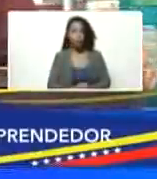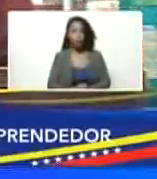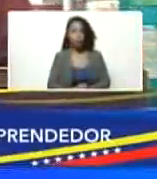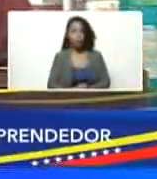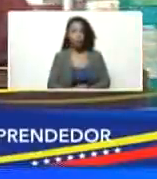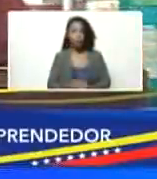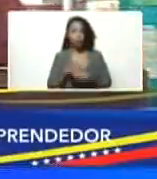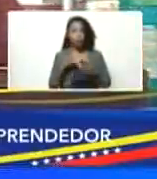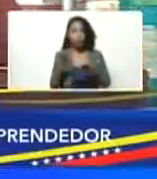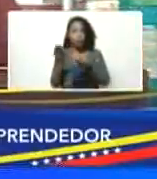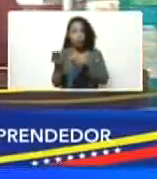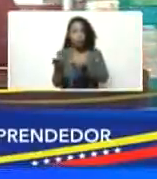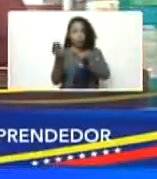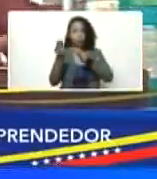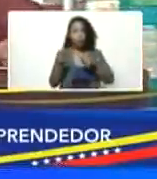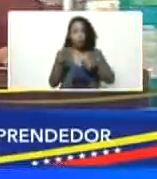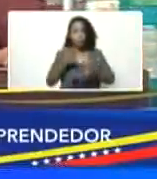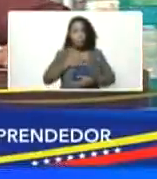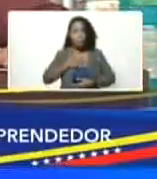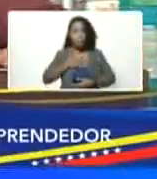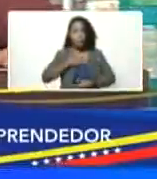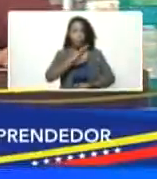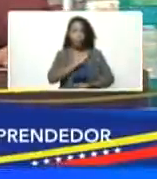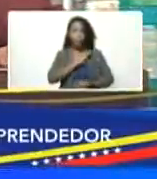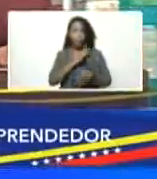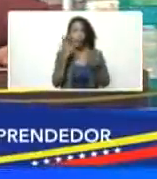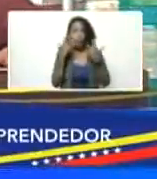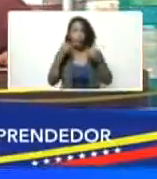que me entregó en mis manos esto que tengo aquí.